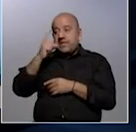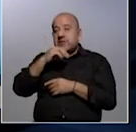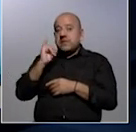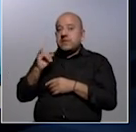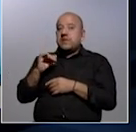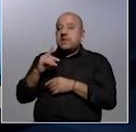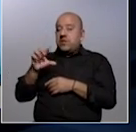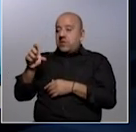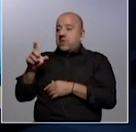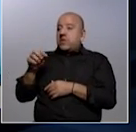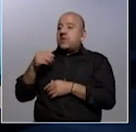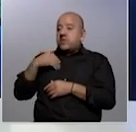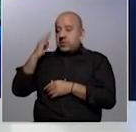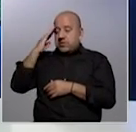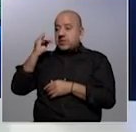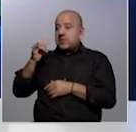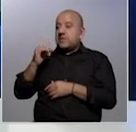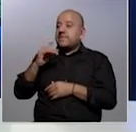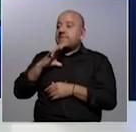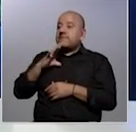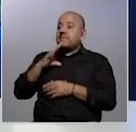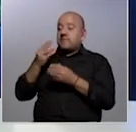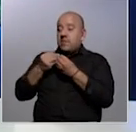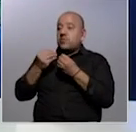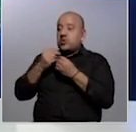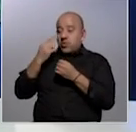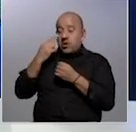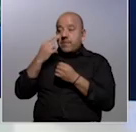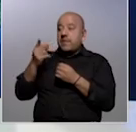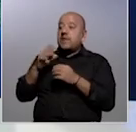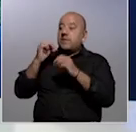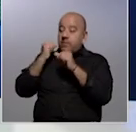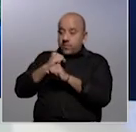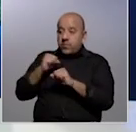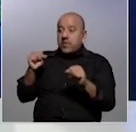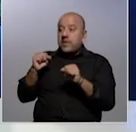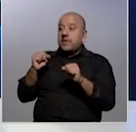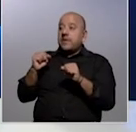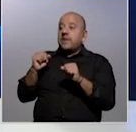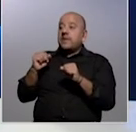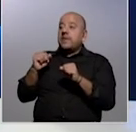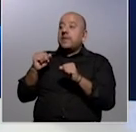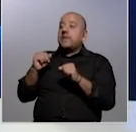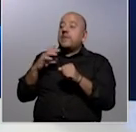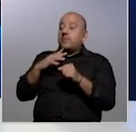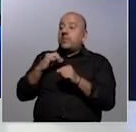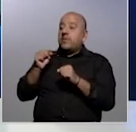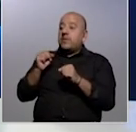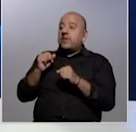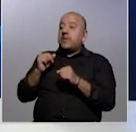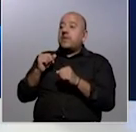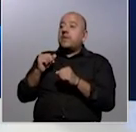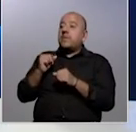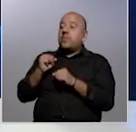sin lugar a dudas que tenemos muchos problemas en tal sentido puede pedir que vayamos verdad